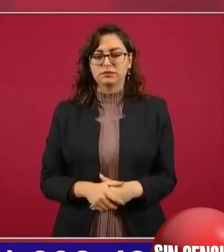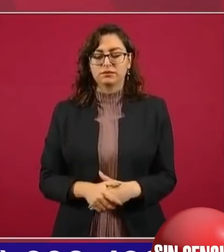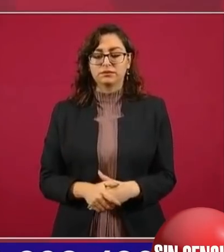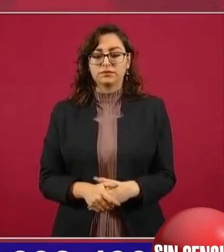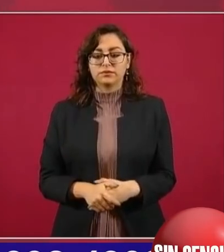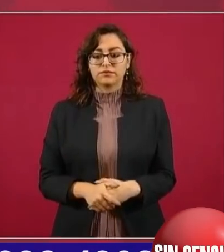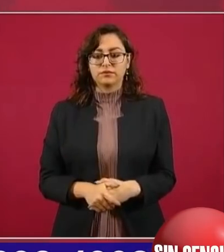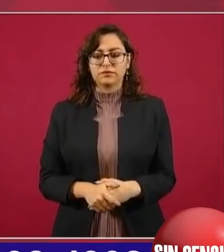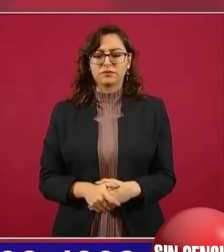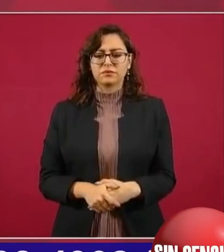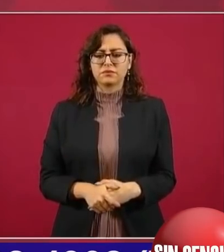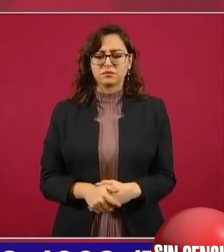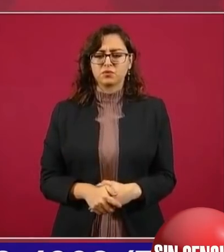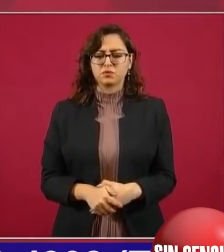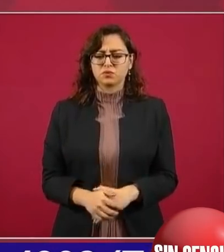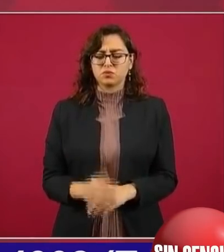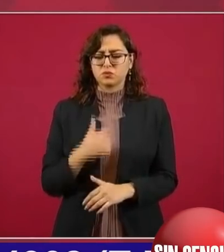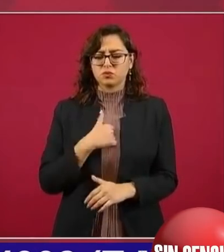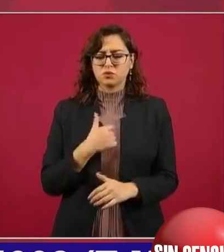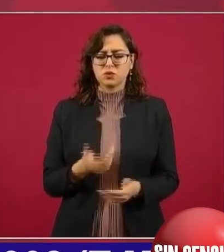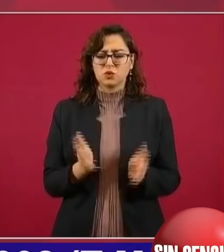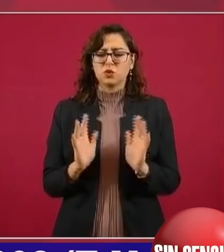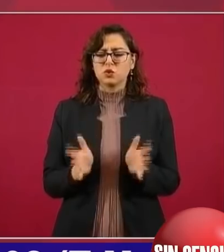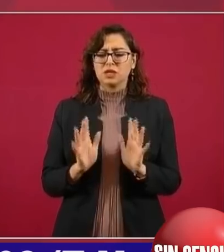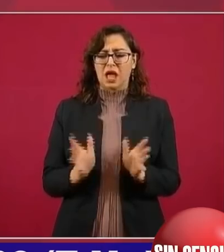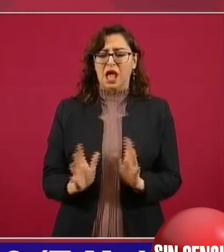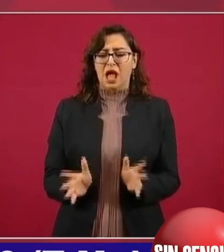ya lo dije, ¿no? Sí genera